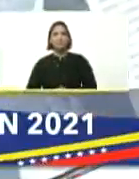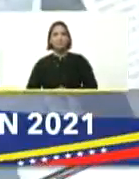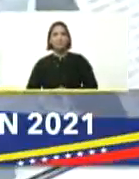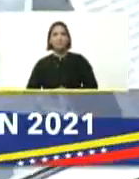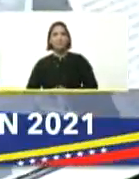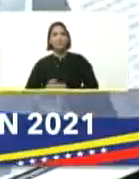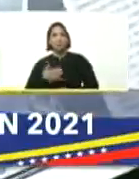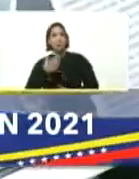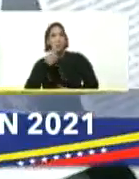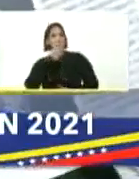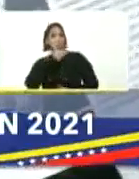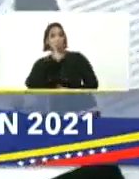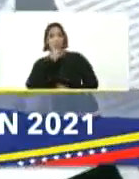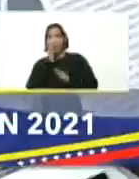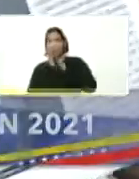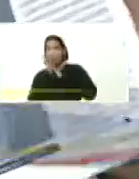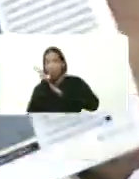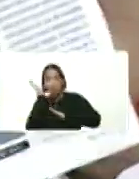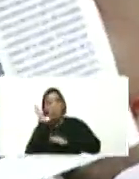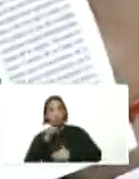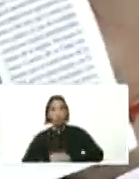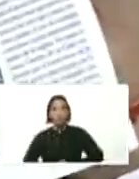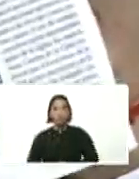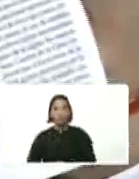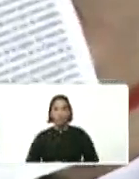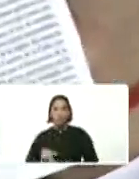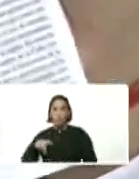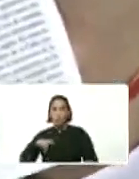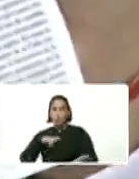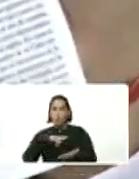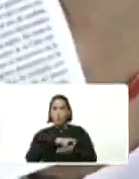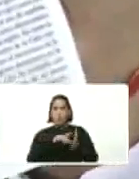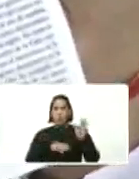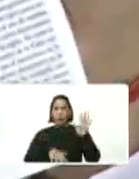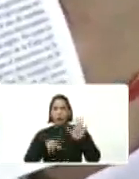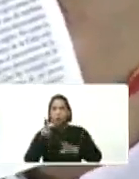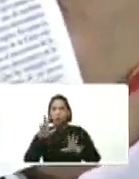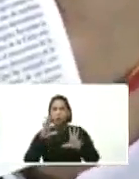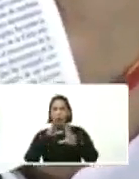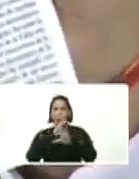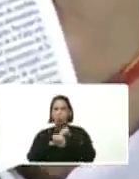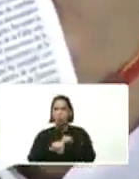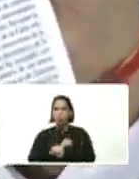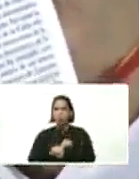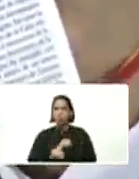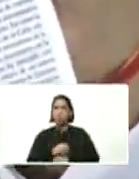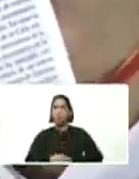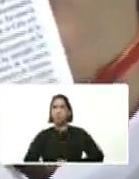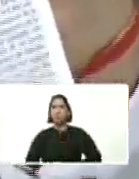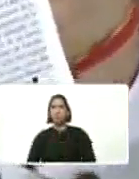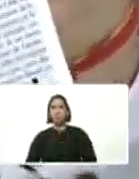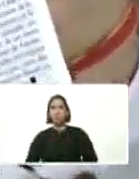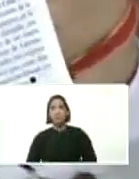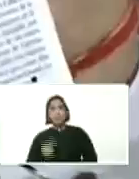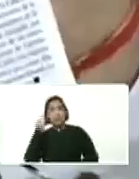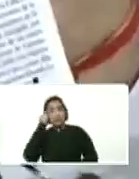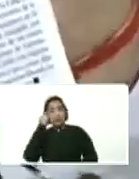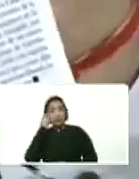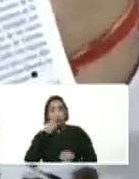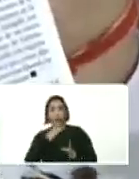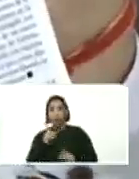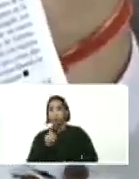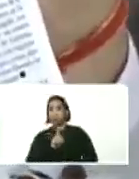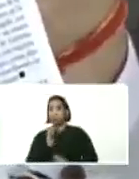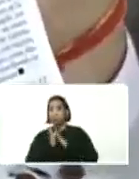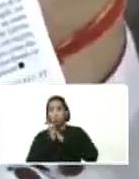Yo no había dormido, llegamos a las 12 de la noche, María, y ese día, bueno, no dormí.